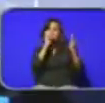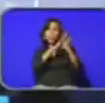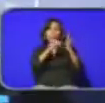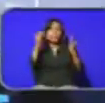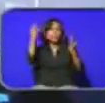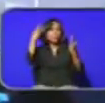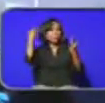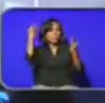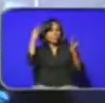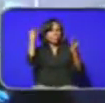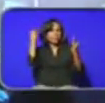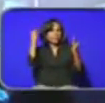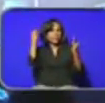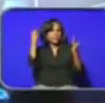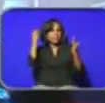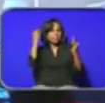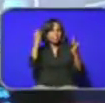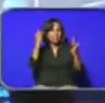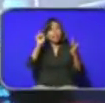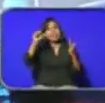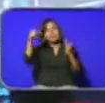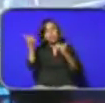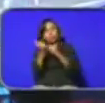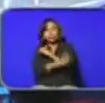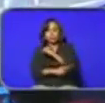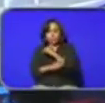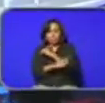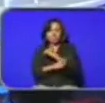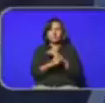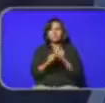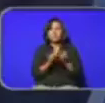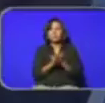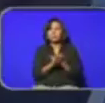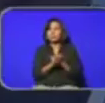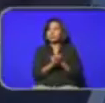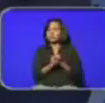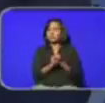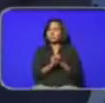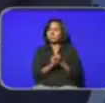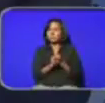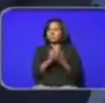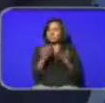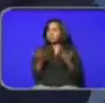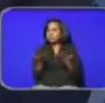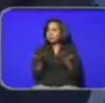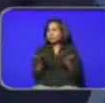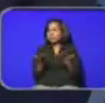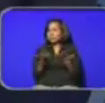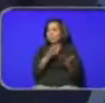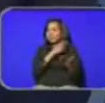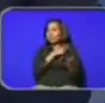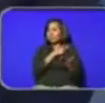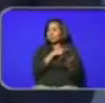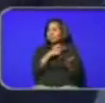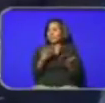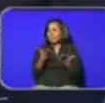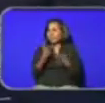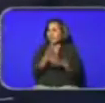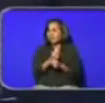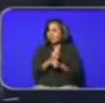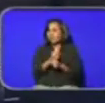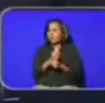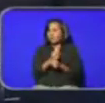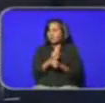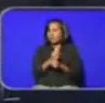como son los países que hemos mencionado anteriormente. ¿Cómo van a ser las autoridades? ¿Cómo va a estar constituida o dirigido el